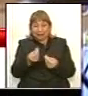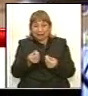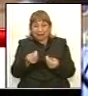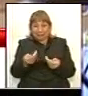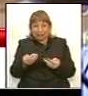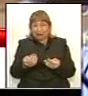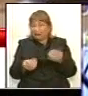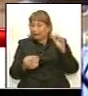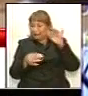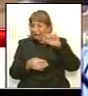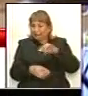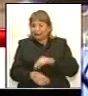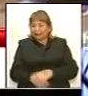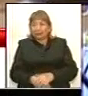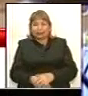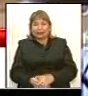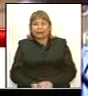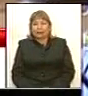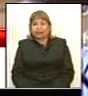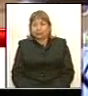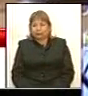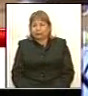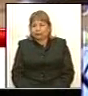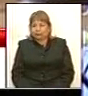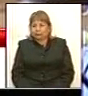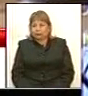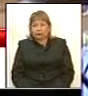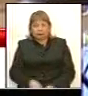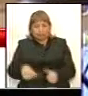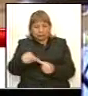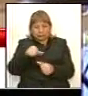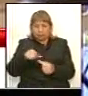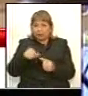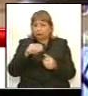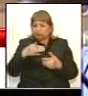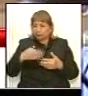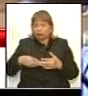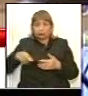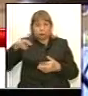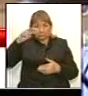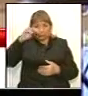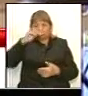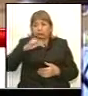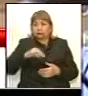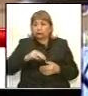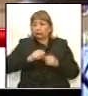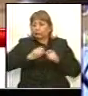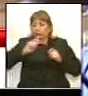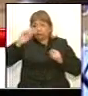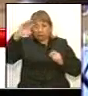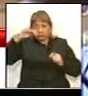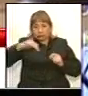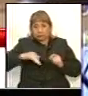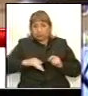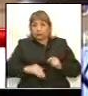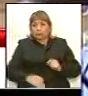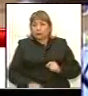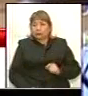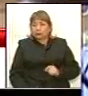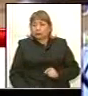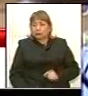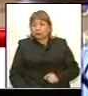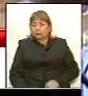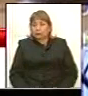deslizable, en el Arenal hay círculos que se ponen para que la gente pueda subir y alejarse de la caída, porque no tiene